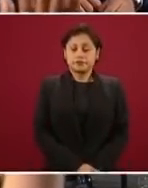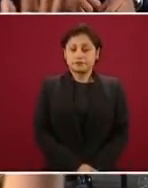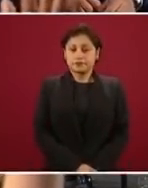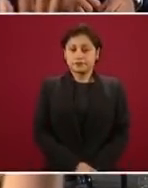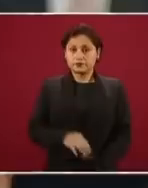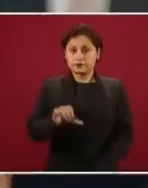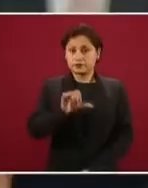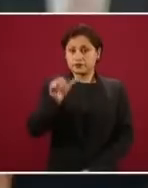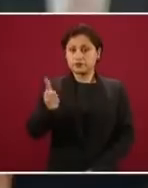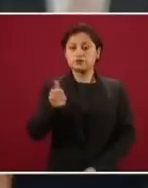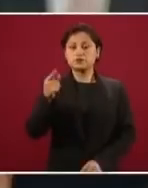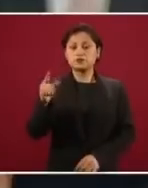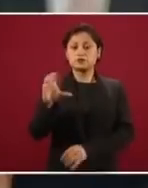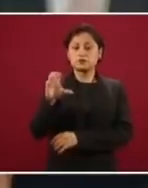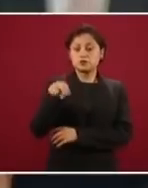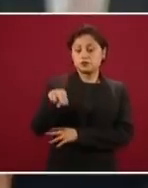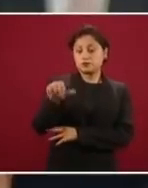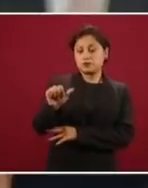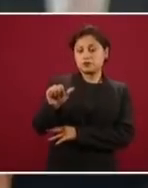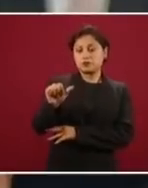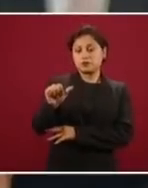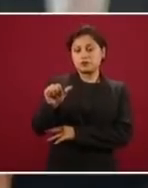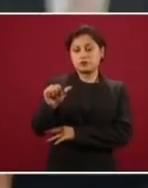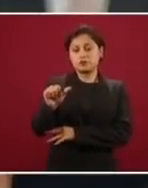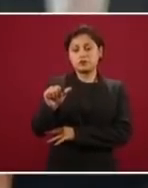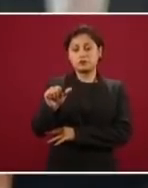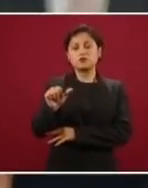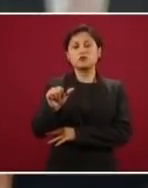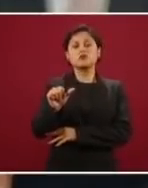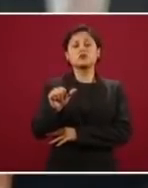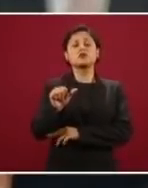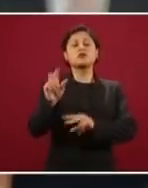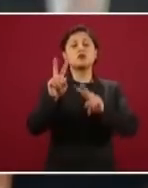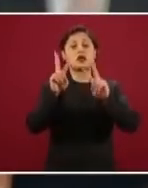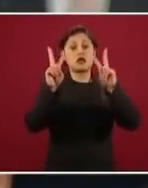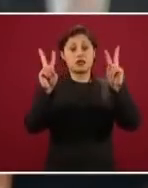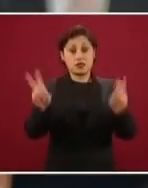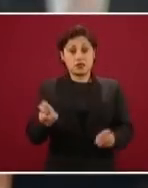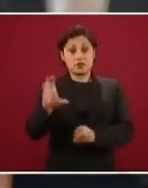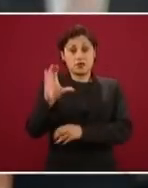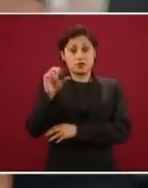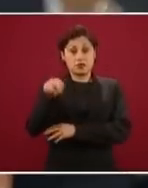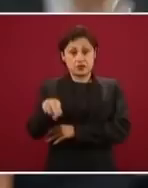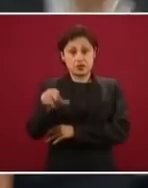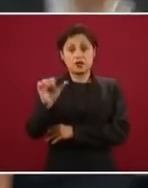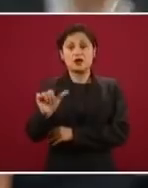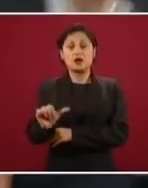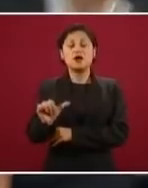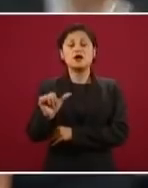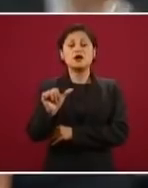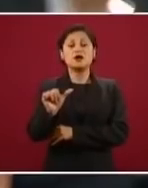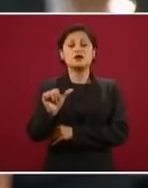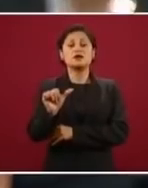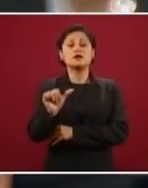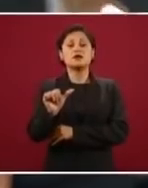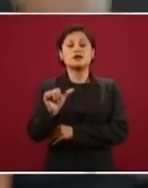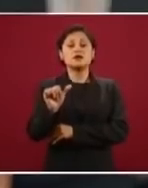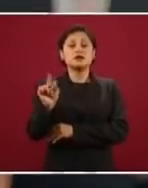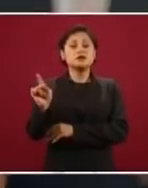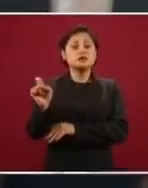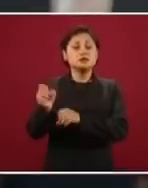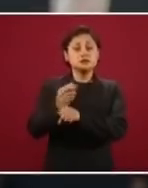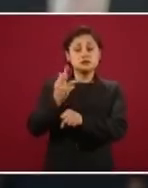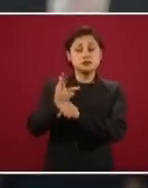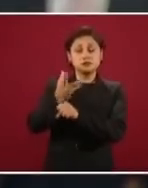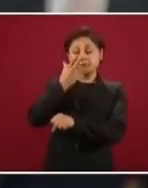ceneam si el asunto del cda que me argumenta el señor secretario y creo que